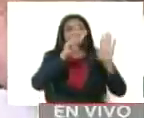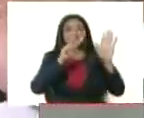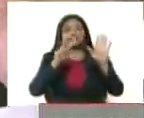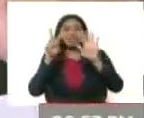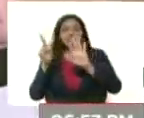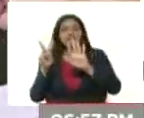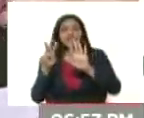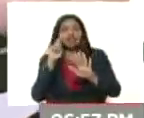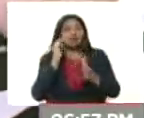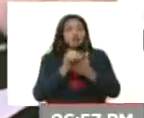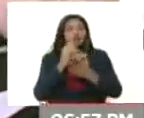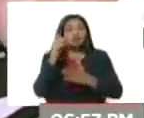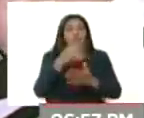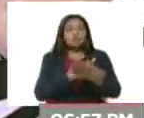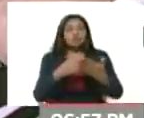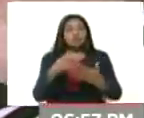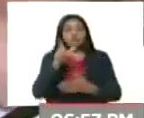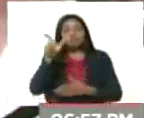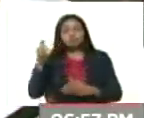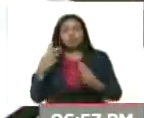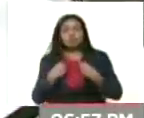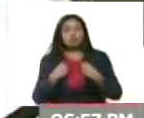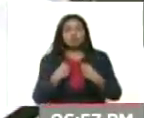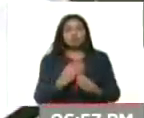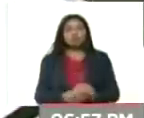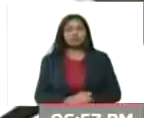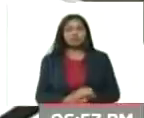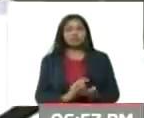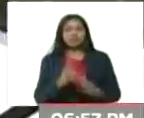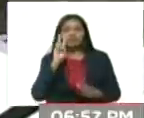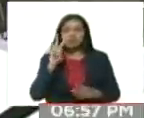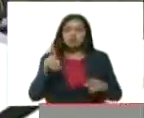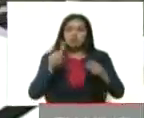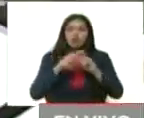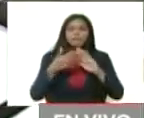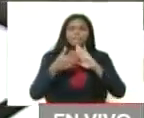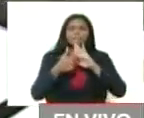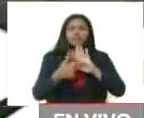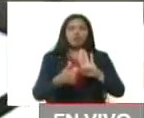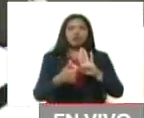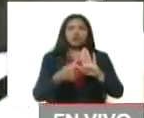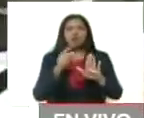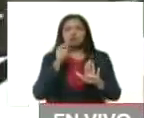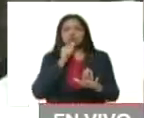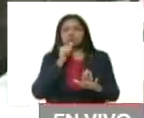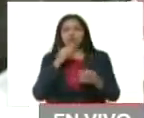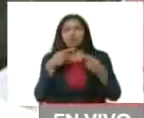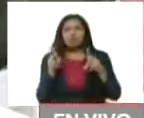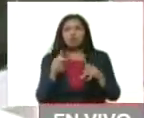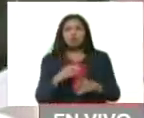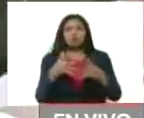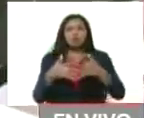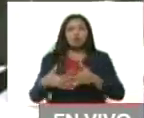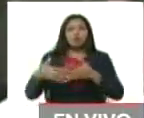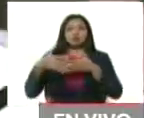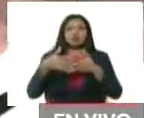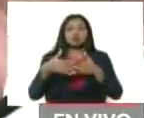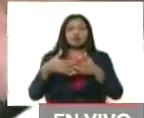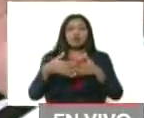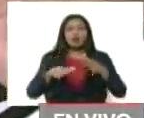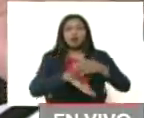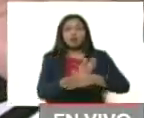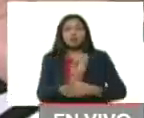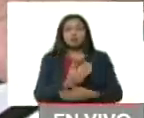6.377 pruebas por millón de habitantes. Y esto es esto lo publica, aquí está, la Universidad de Johns Hopkins.